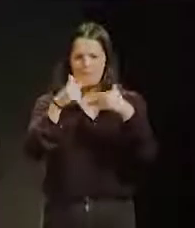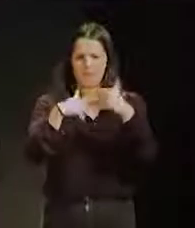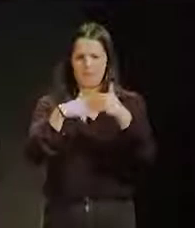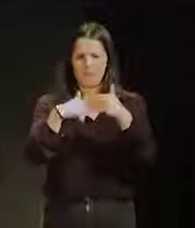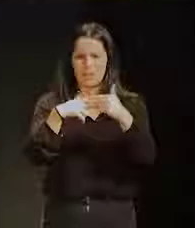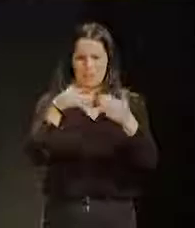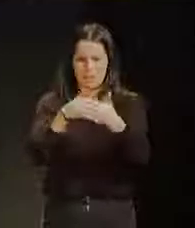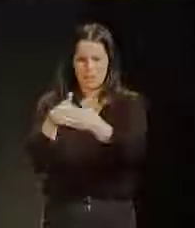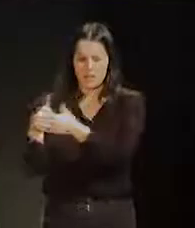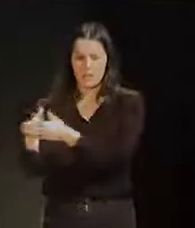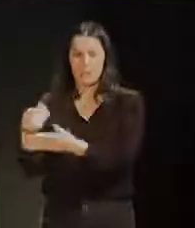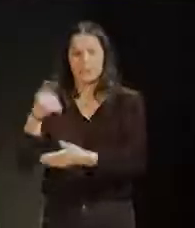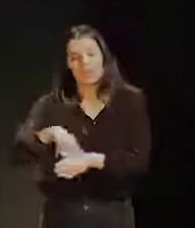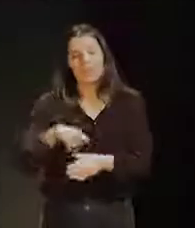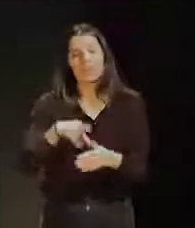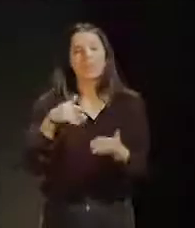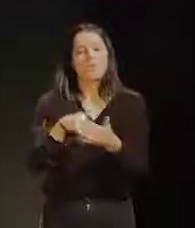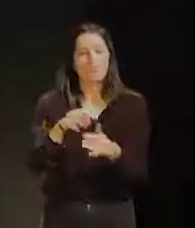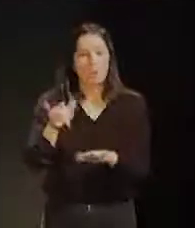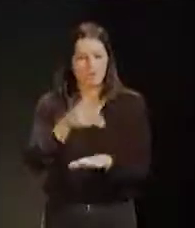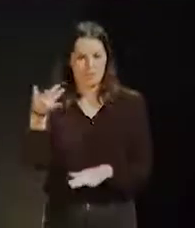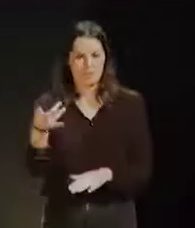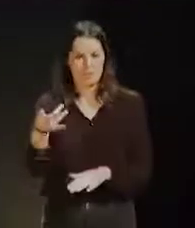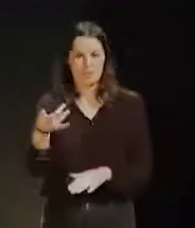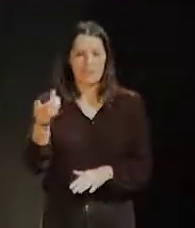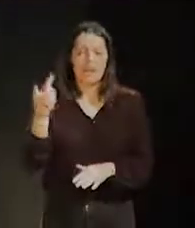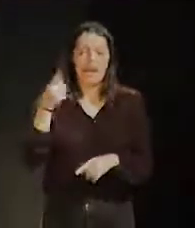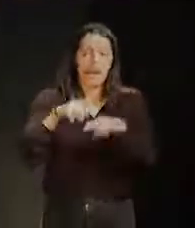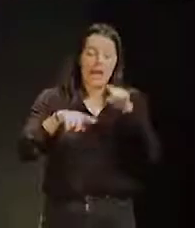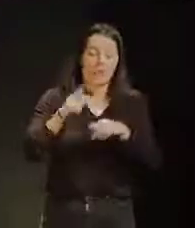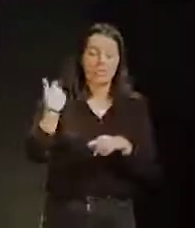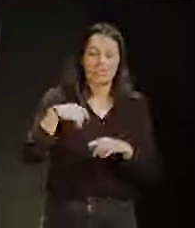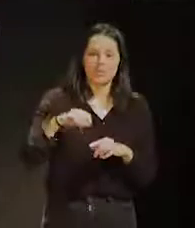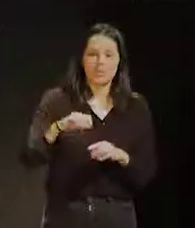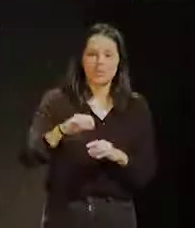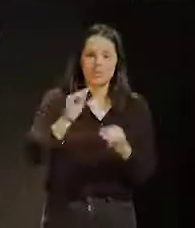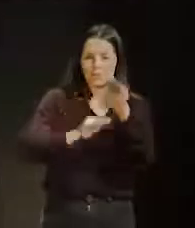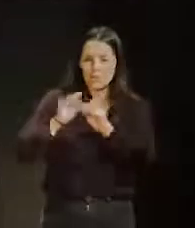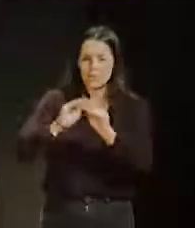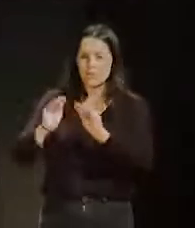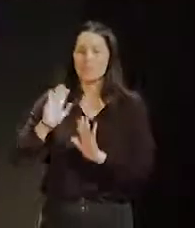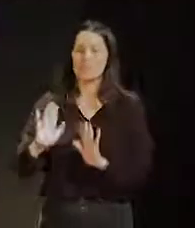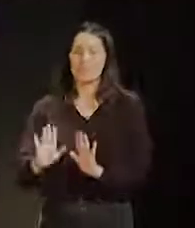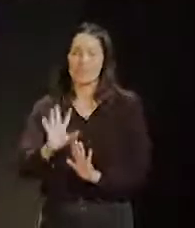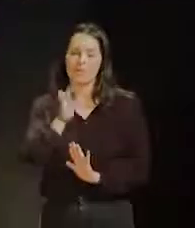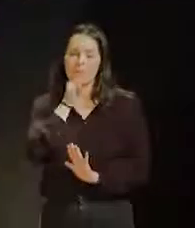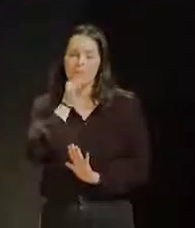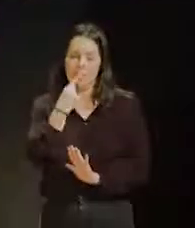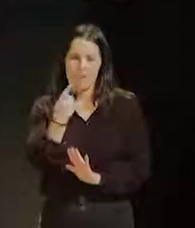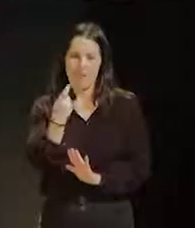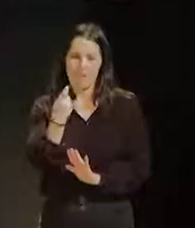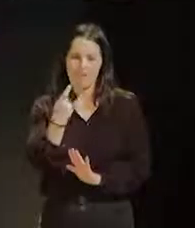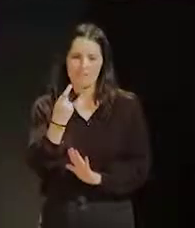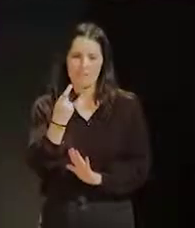las sensoriales se han salvado, desde mi punto de vista como gestora sigue habiendo una carencia